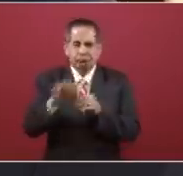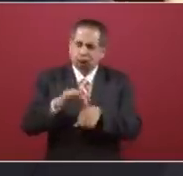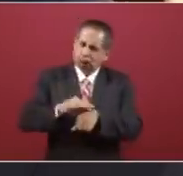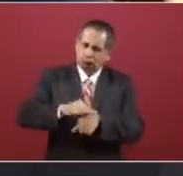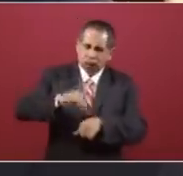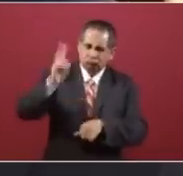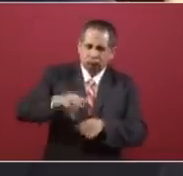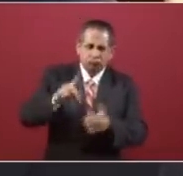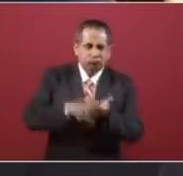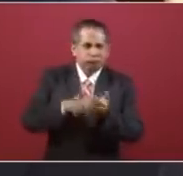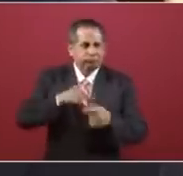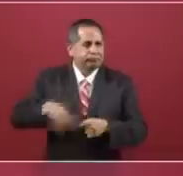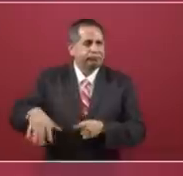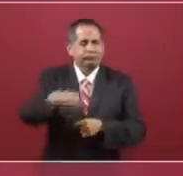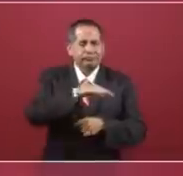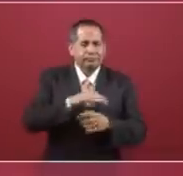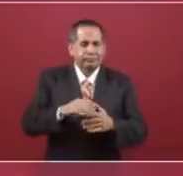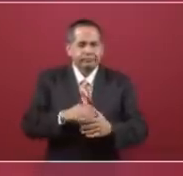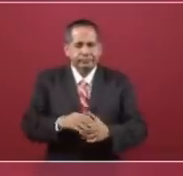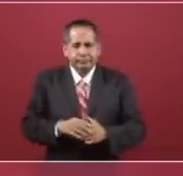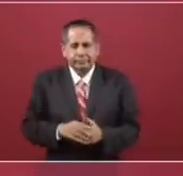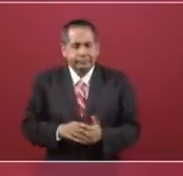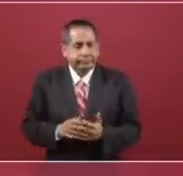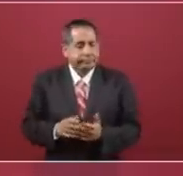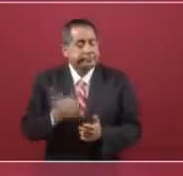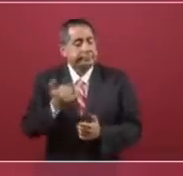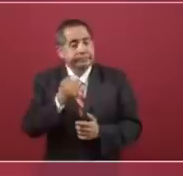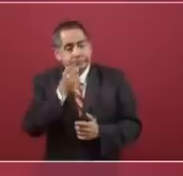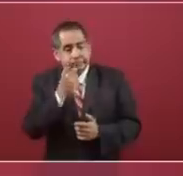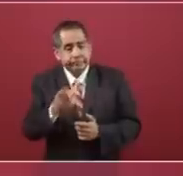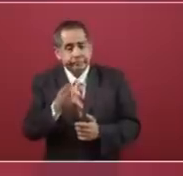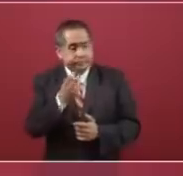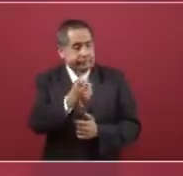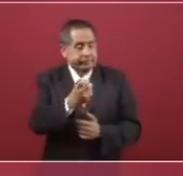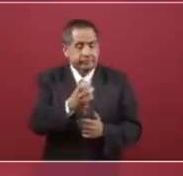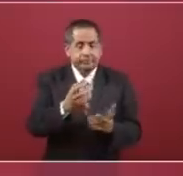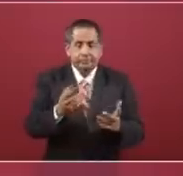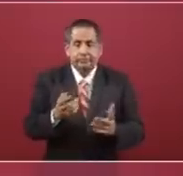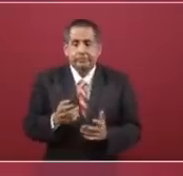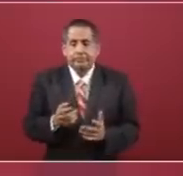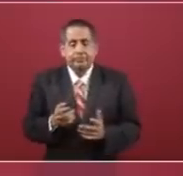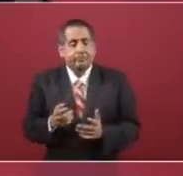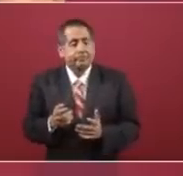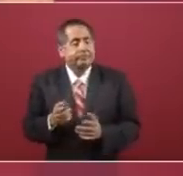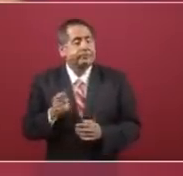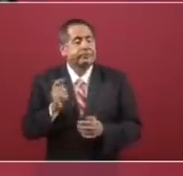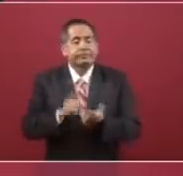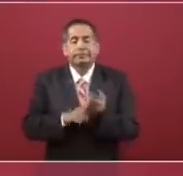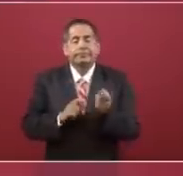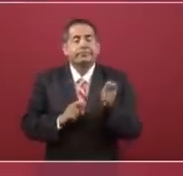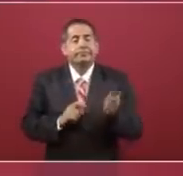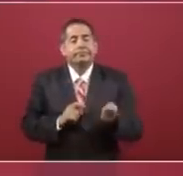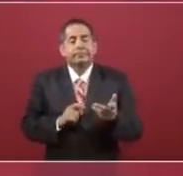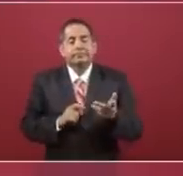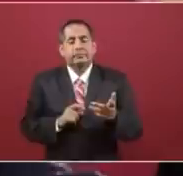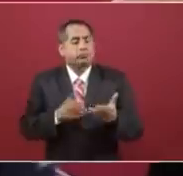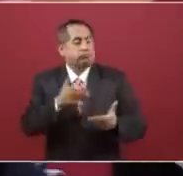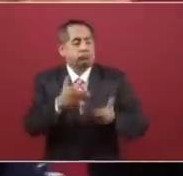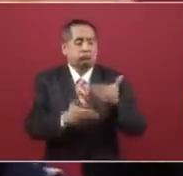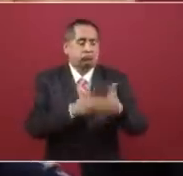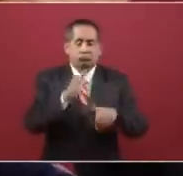real. Sí. Y esto es eh un